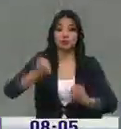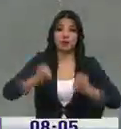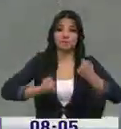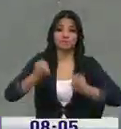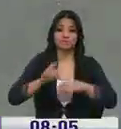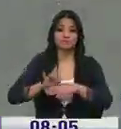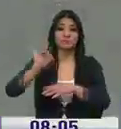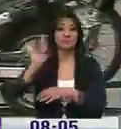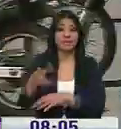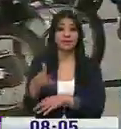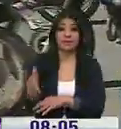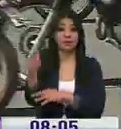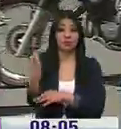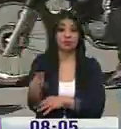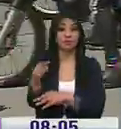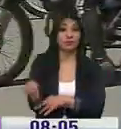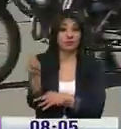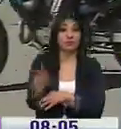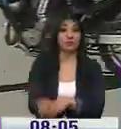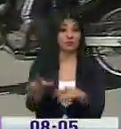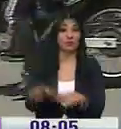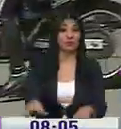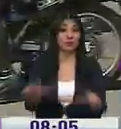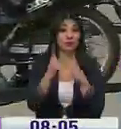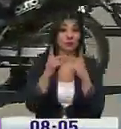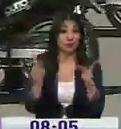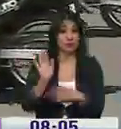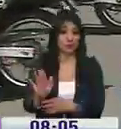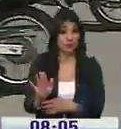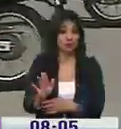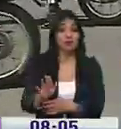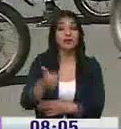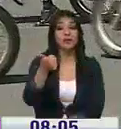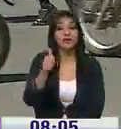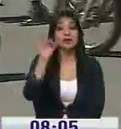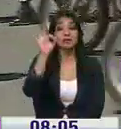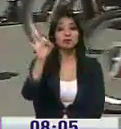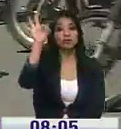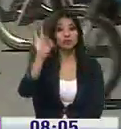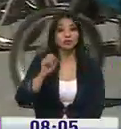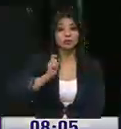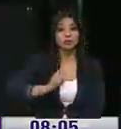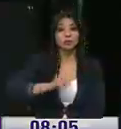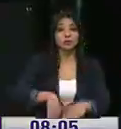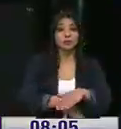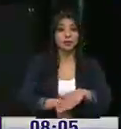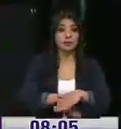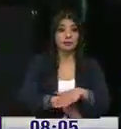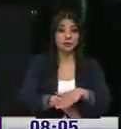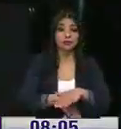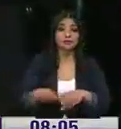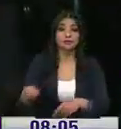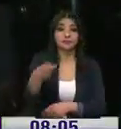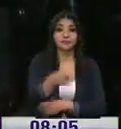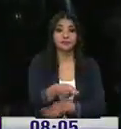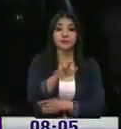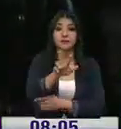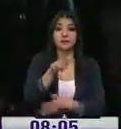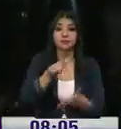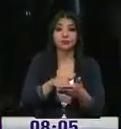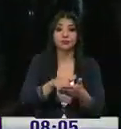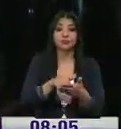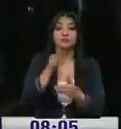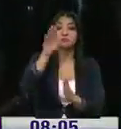su vehículo parqueado en lugares no permitidos es del 10% de un salario básico unificado y 3 puntos menos a